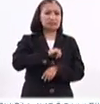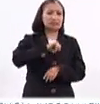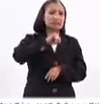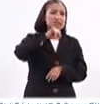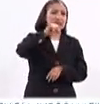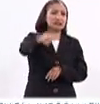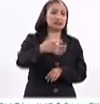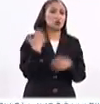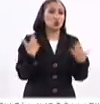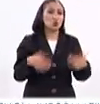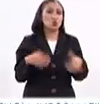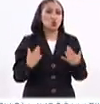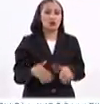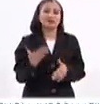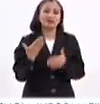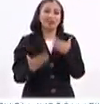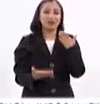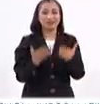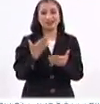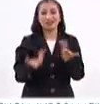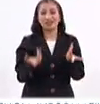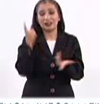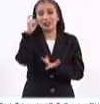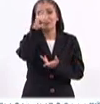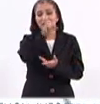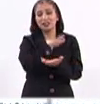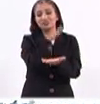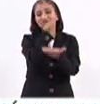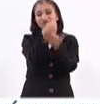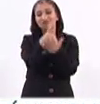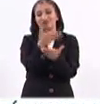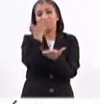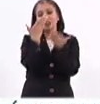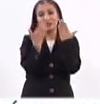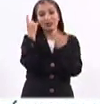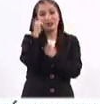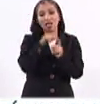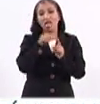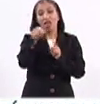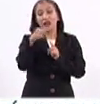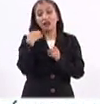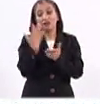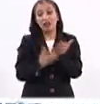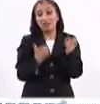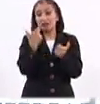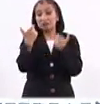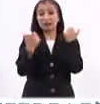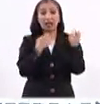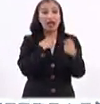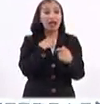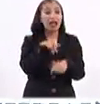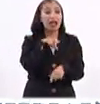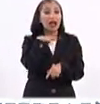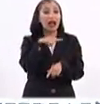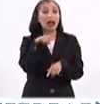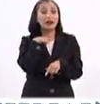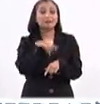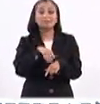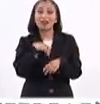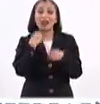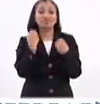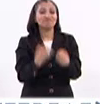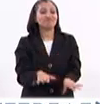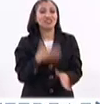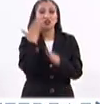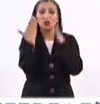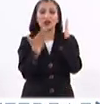tanta que es complicado llegar, ¿no? Es complicado y esta falta de recursos hace que se trunque una